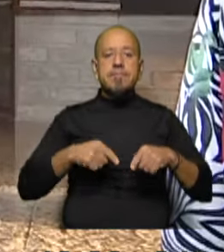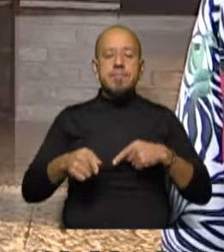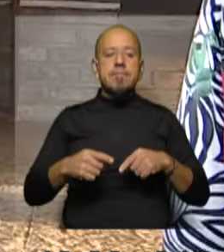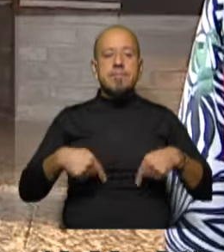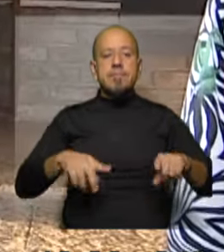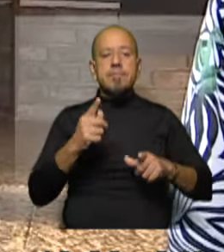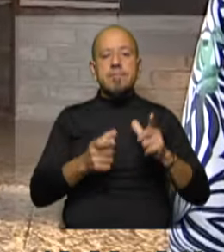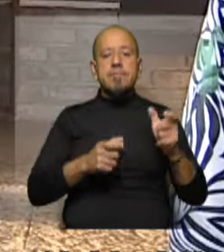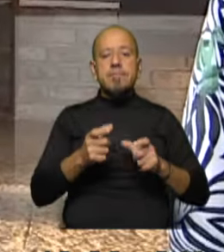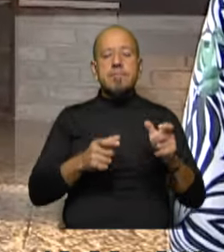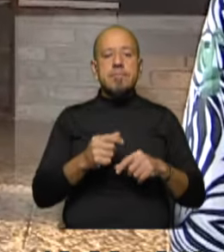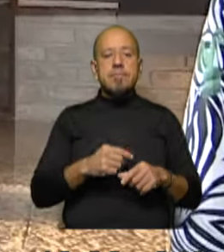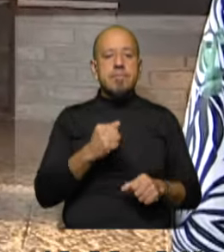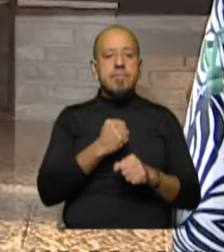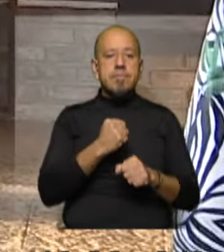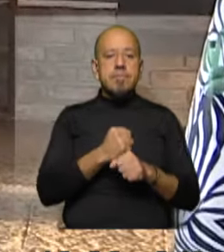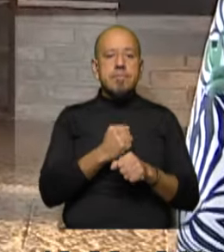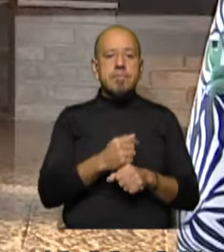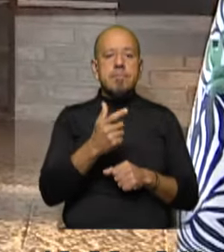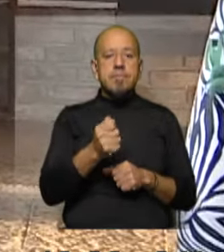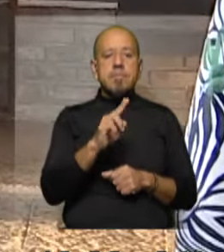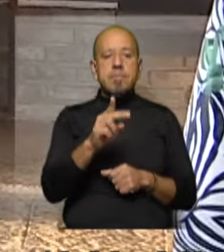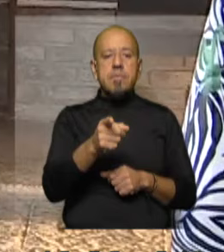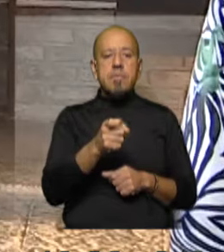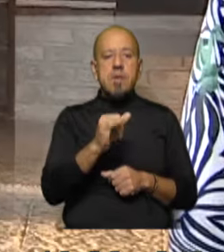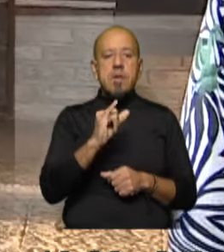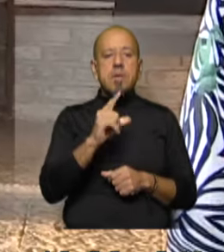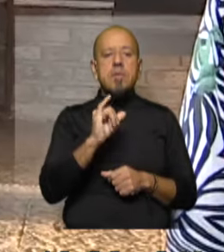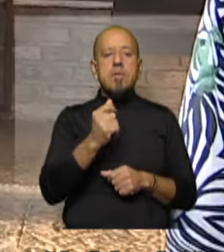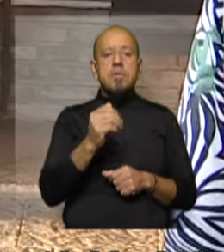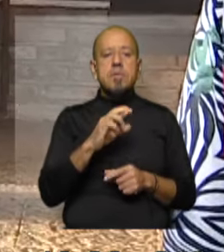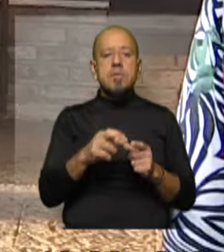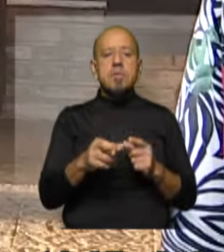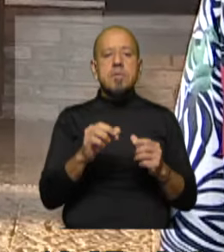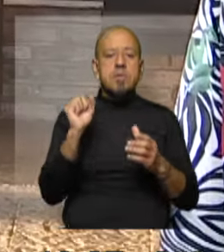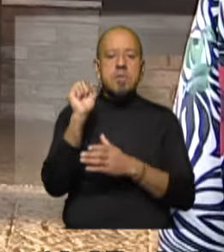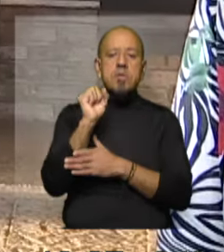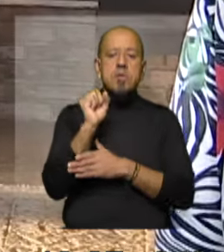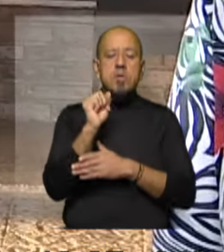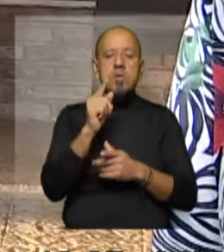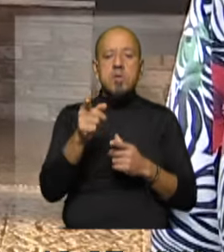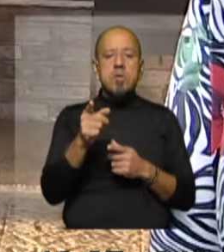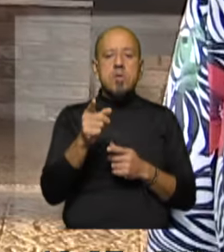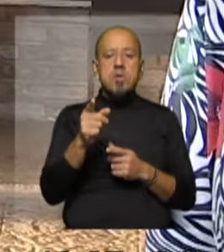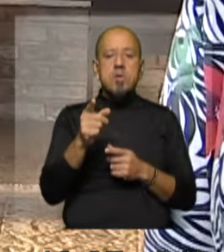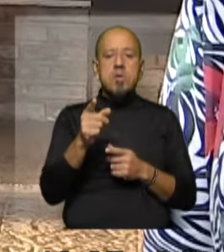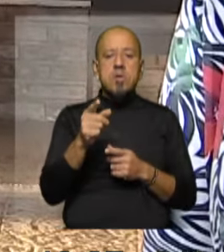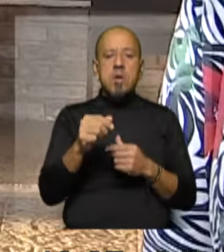Y el viernes pasado ADEON presentó justamente una carta